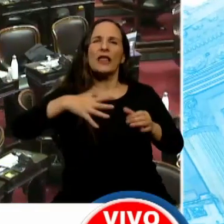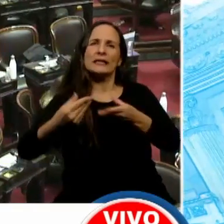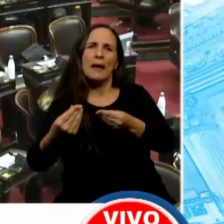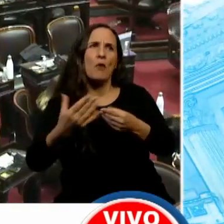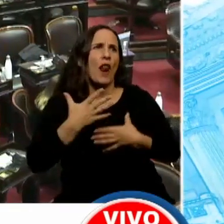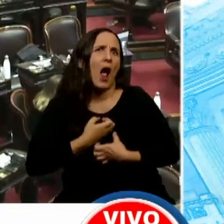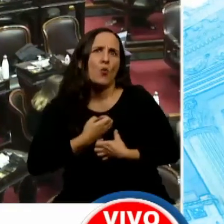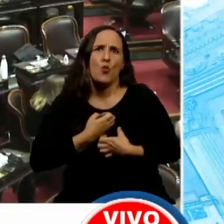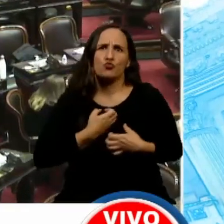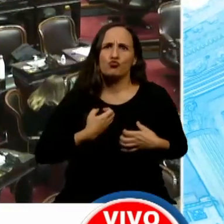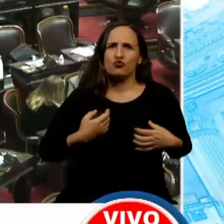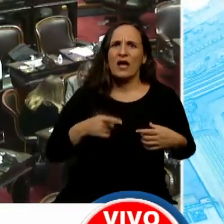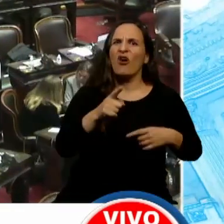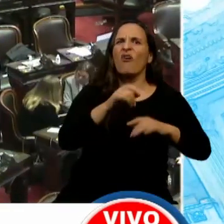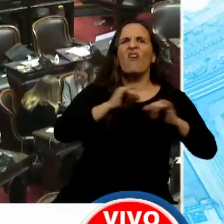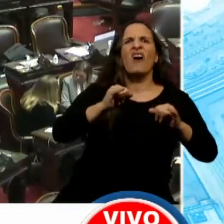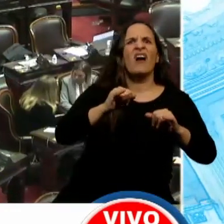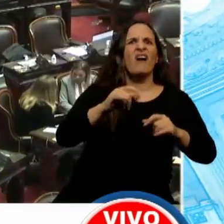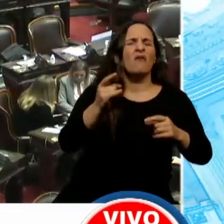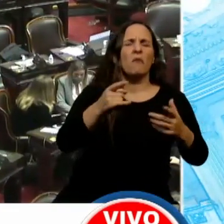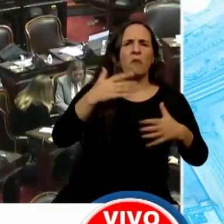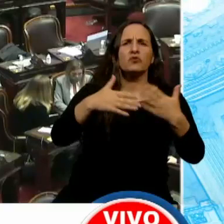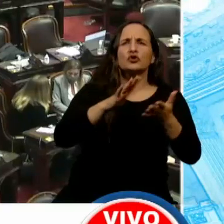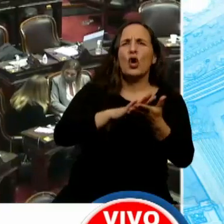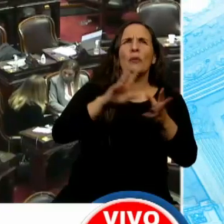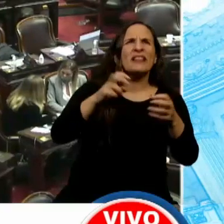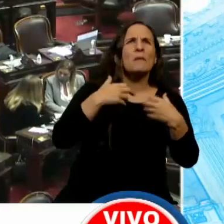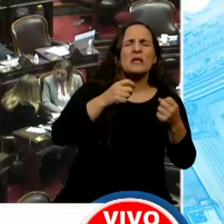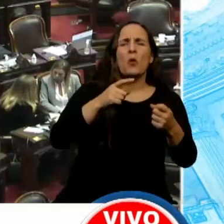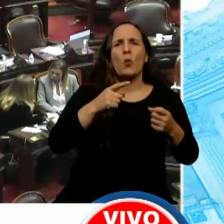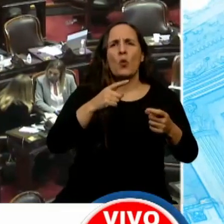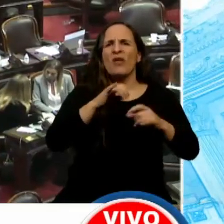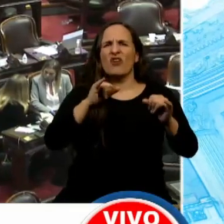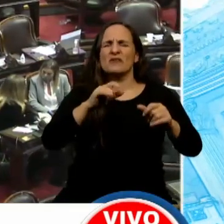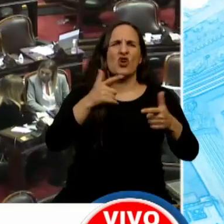también actuar como agentes de la desinformación con respecto a medidas sanitarias.